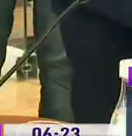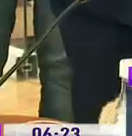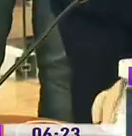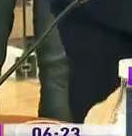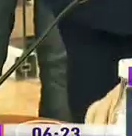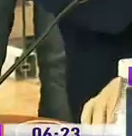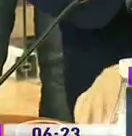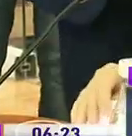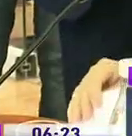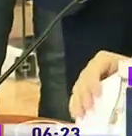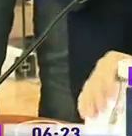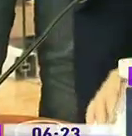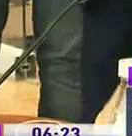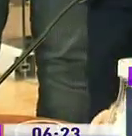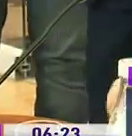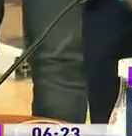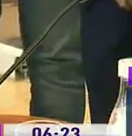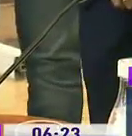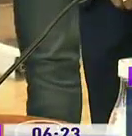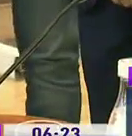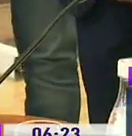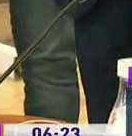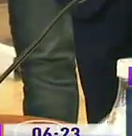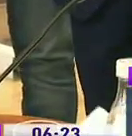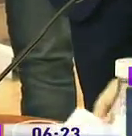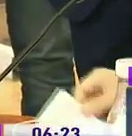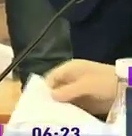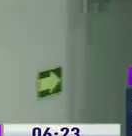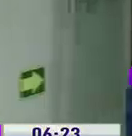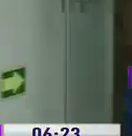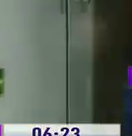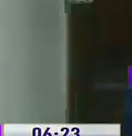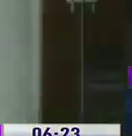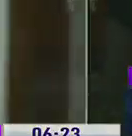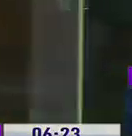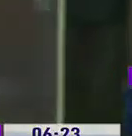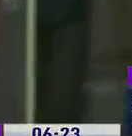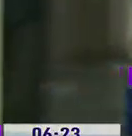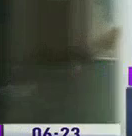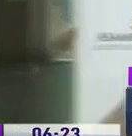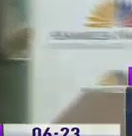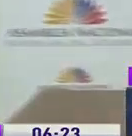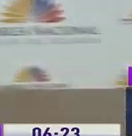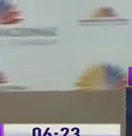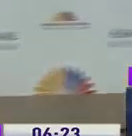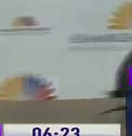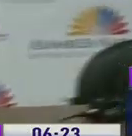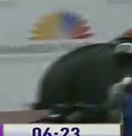juicio político en contra de carlos suárez y regresamos con esta información y mucho más